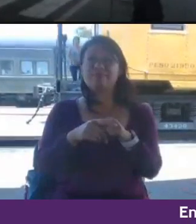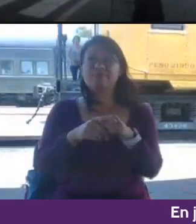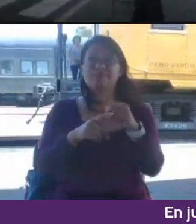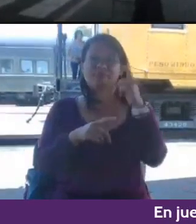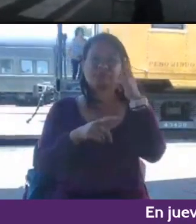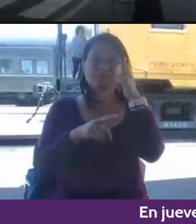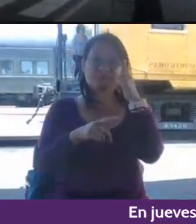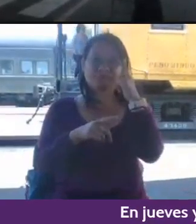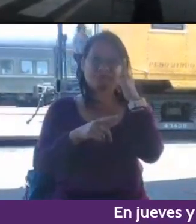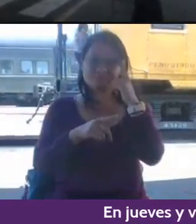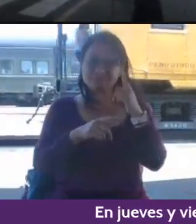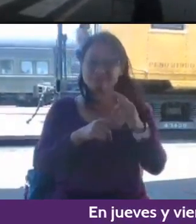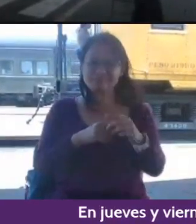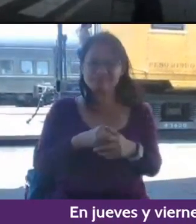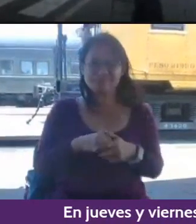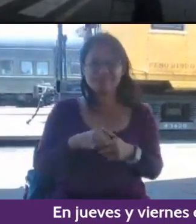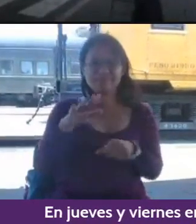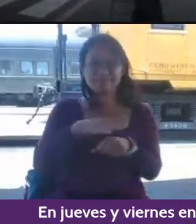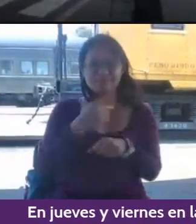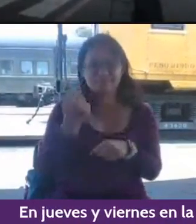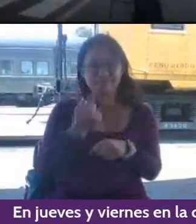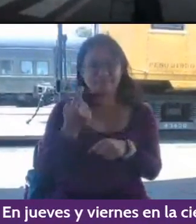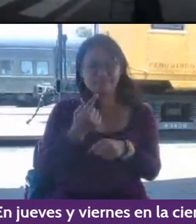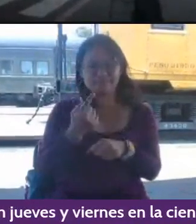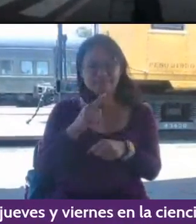Porque resulta que las lechuzas hacen más.